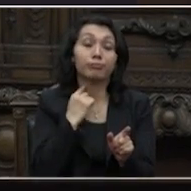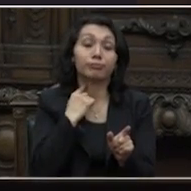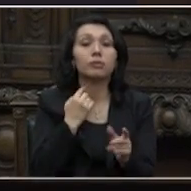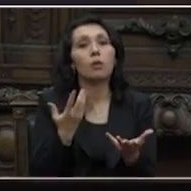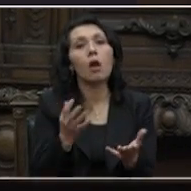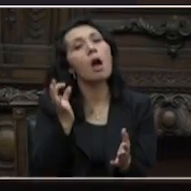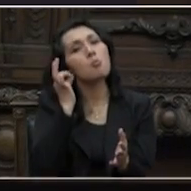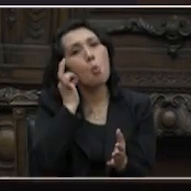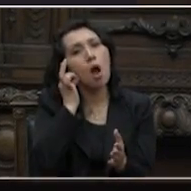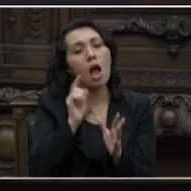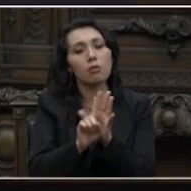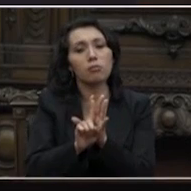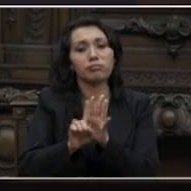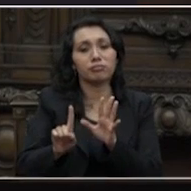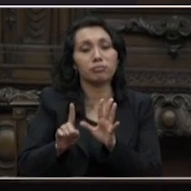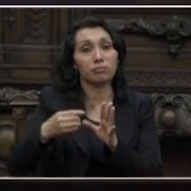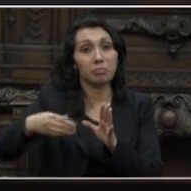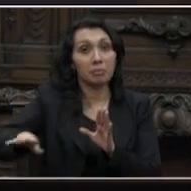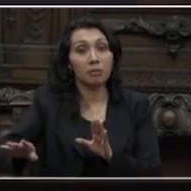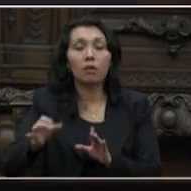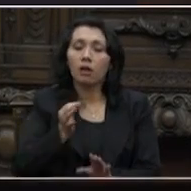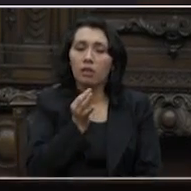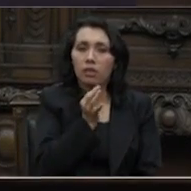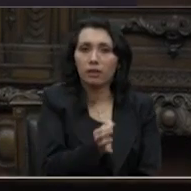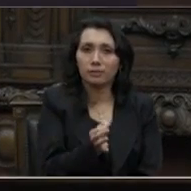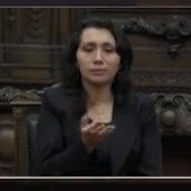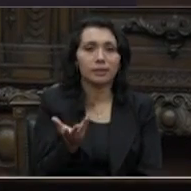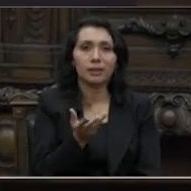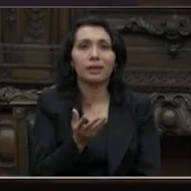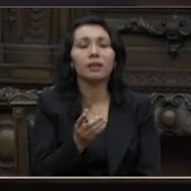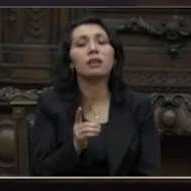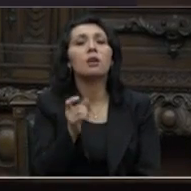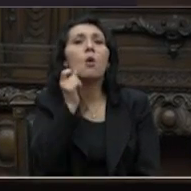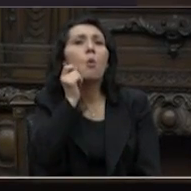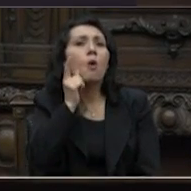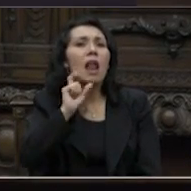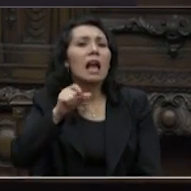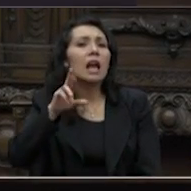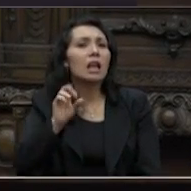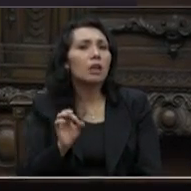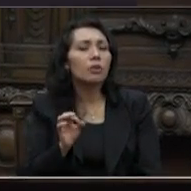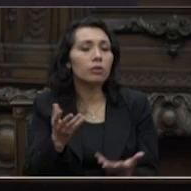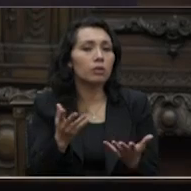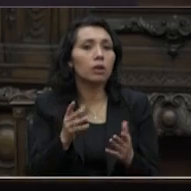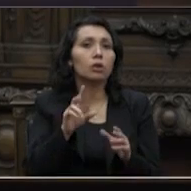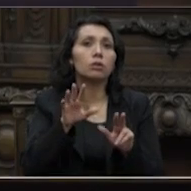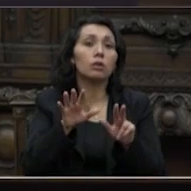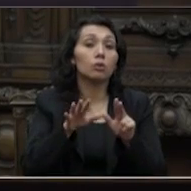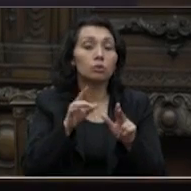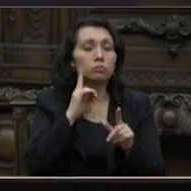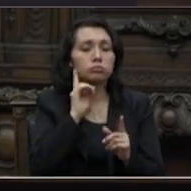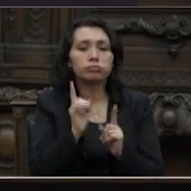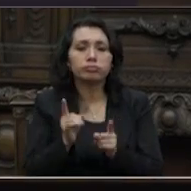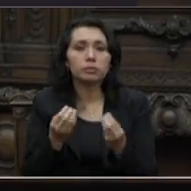mujeres desplazadas, van a determinar 10 riesgos de género y 18 facetas de